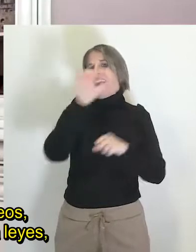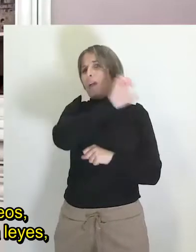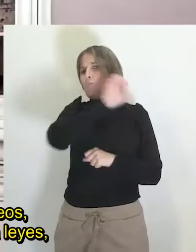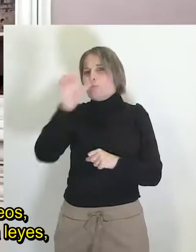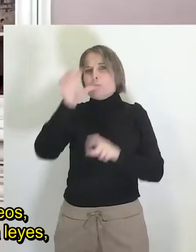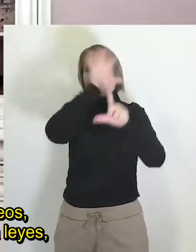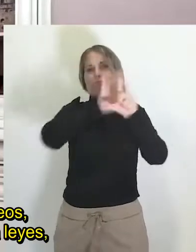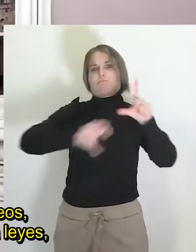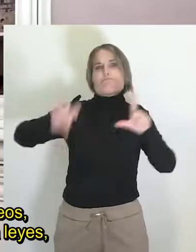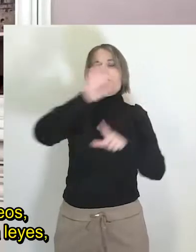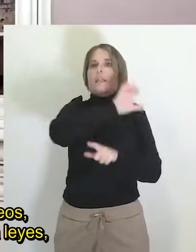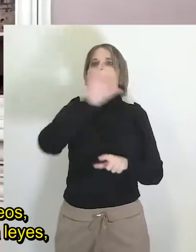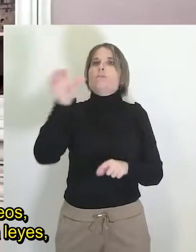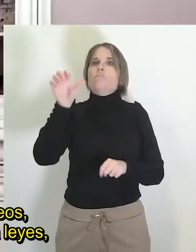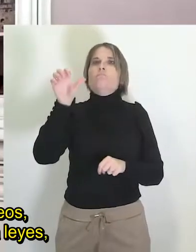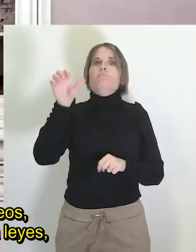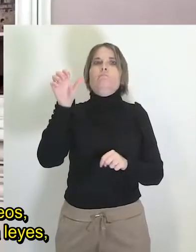lugares europeos